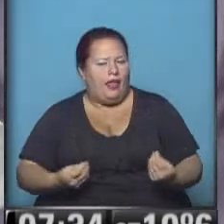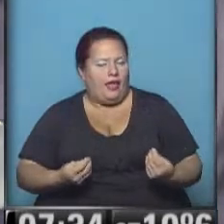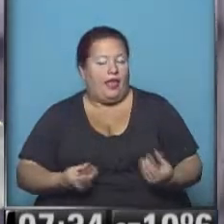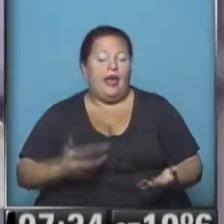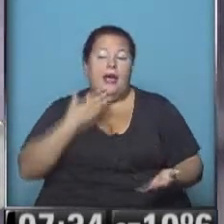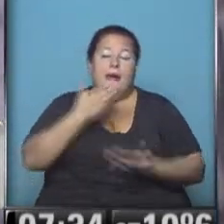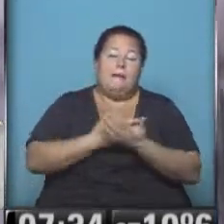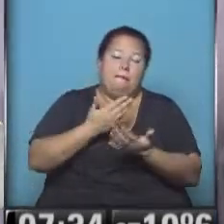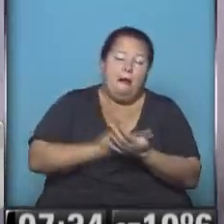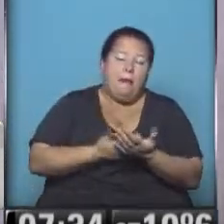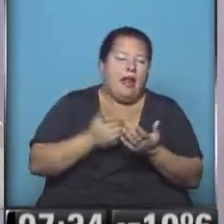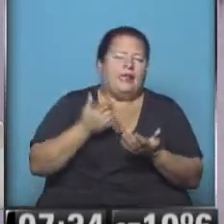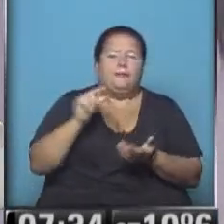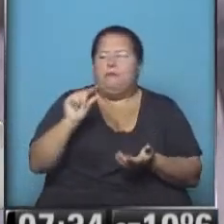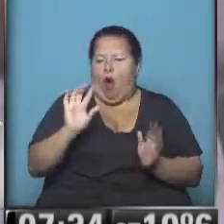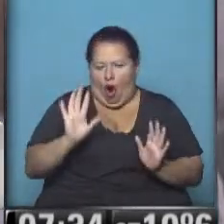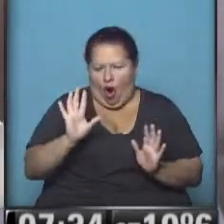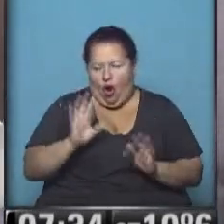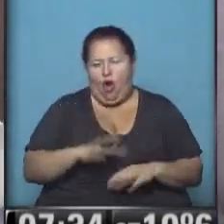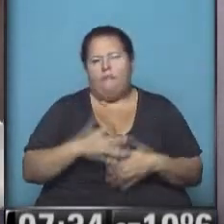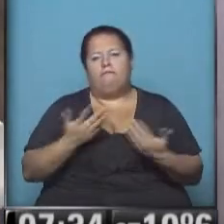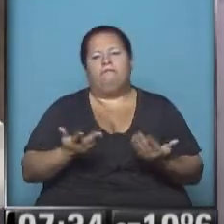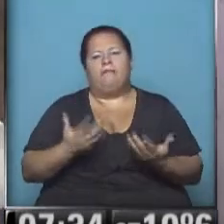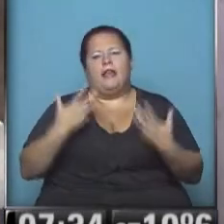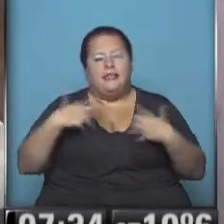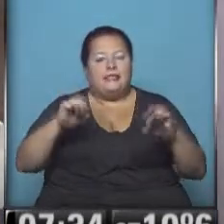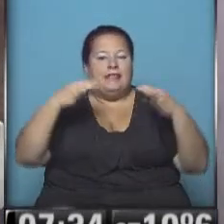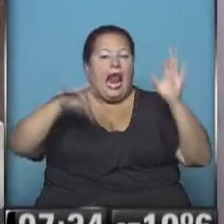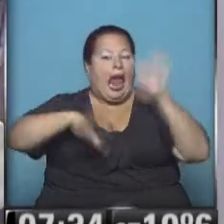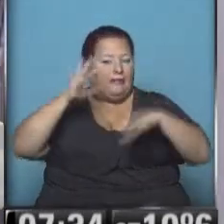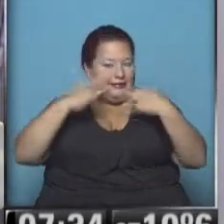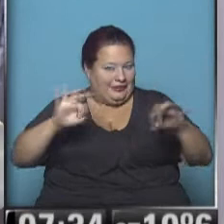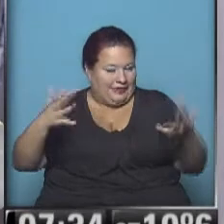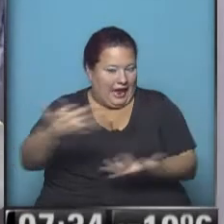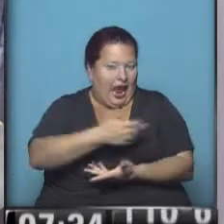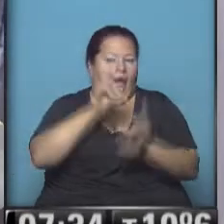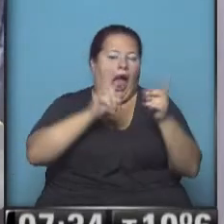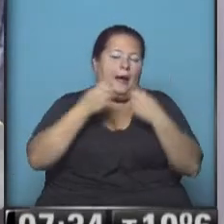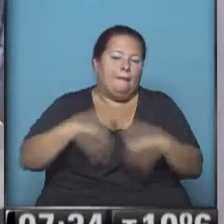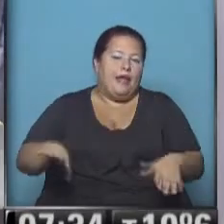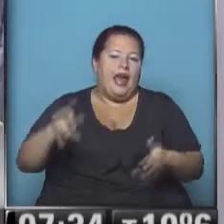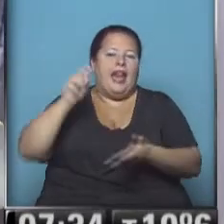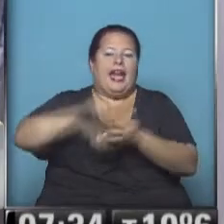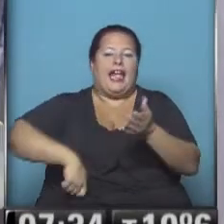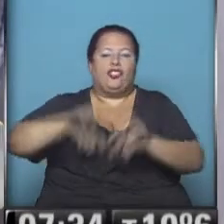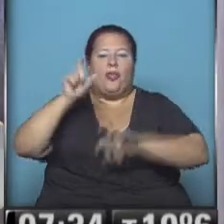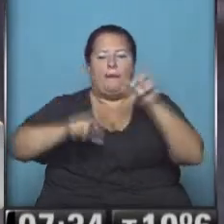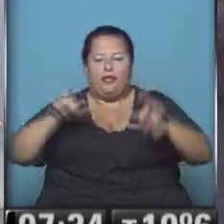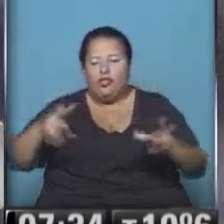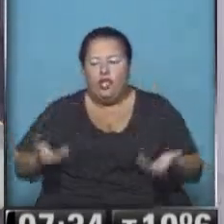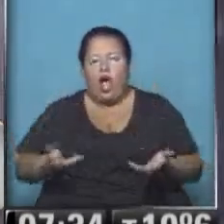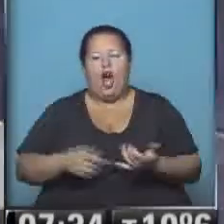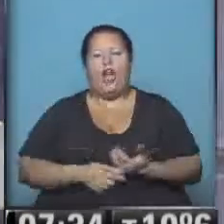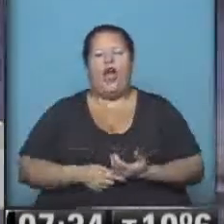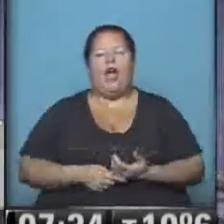documentación mínima o sea se rescató a la mayoría hay algunas pérdidas en registro provincial de las personas